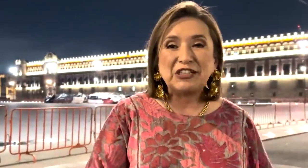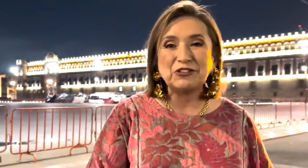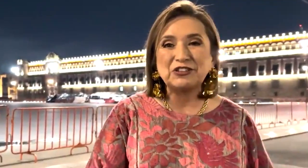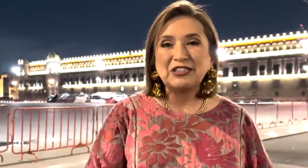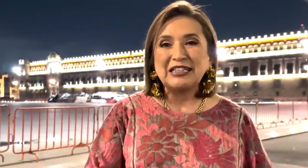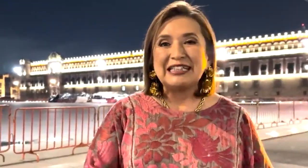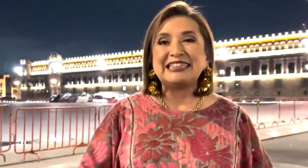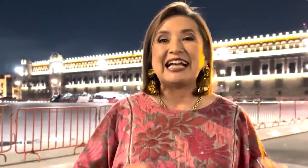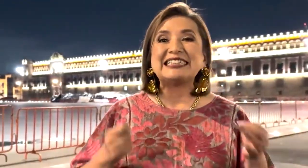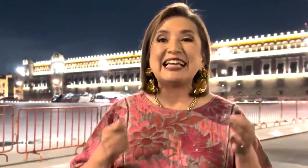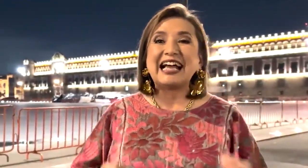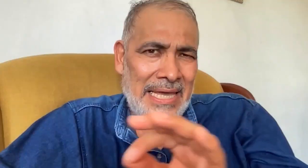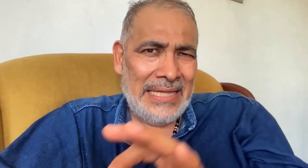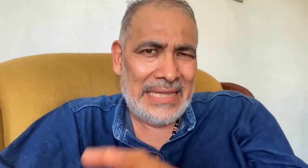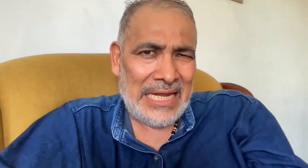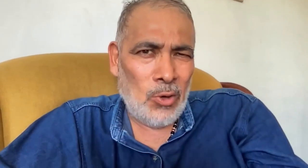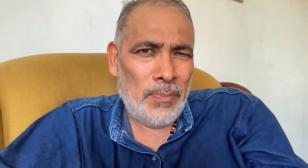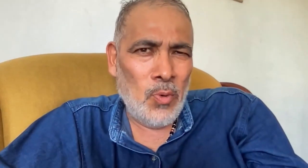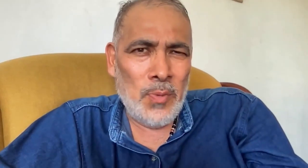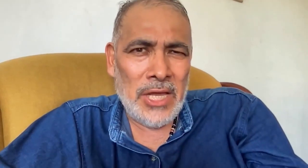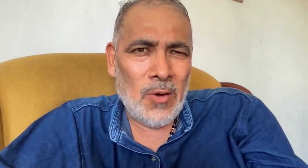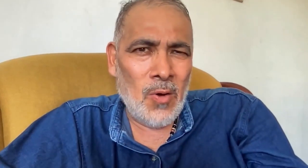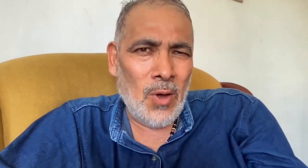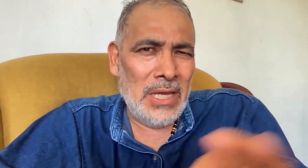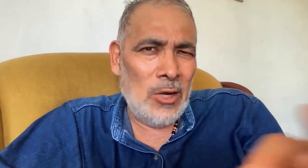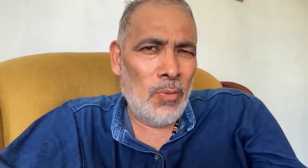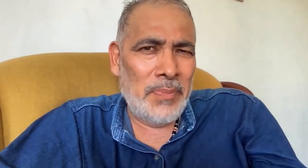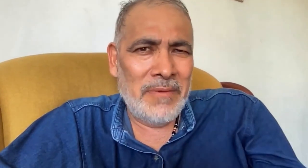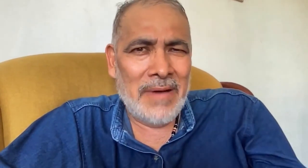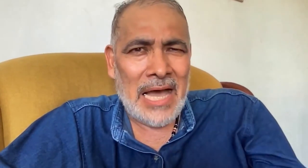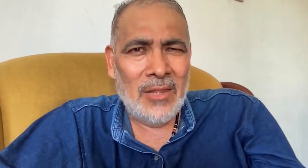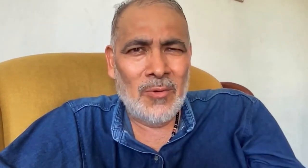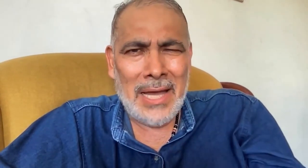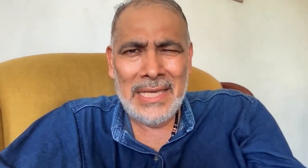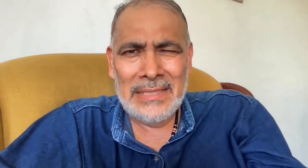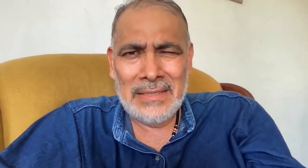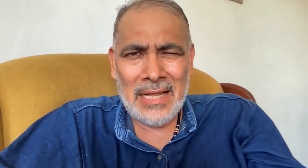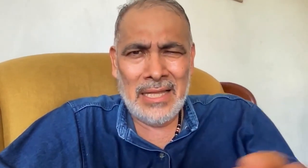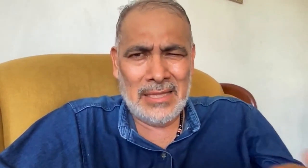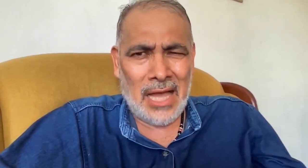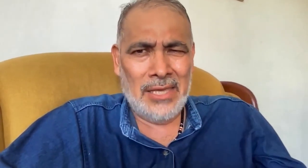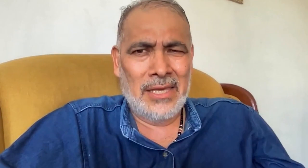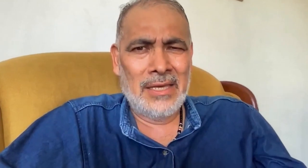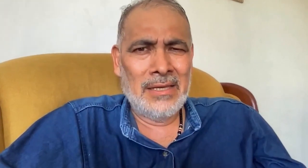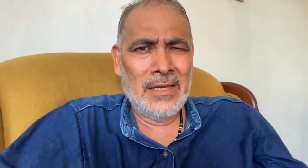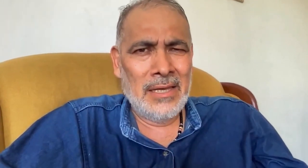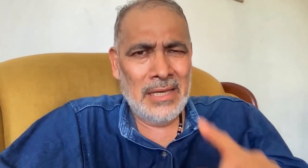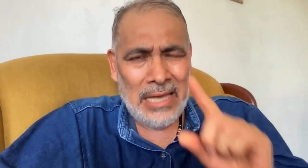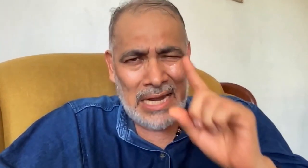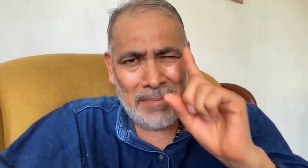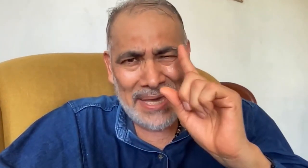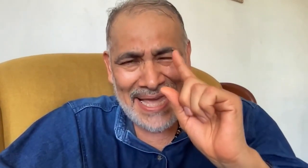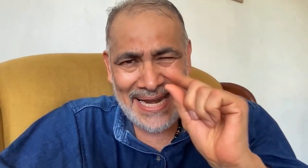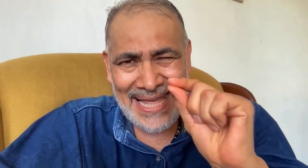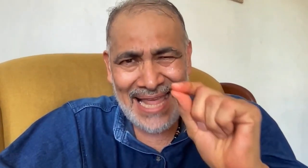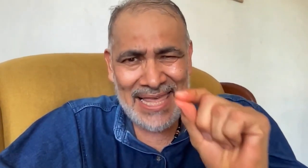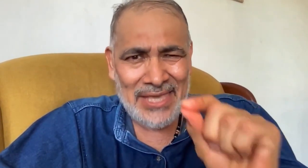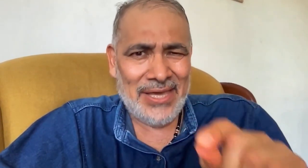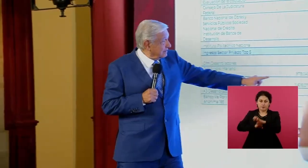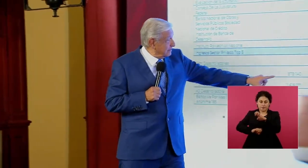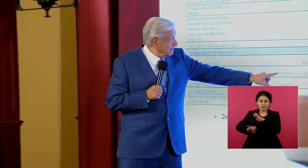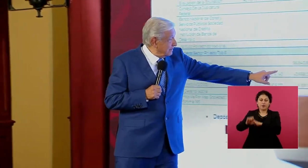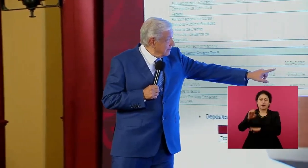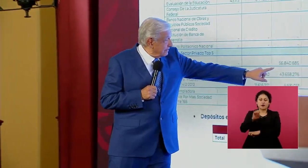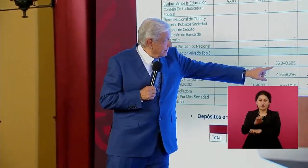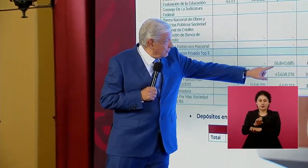la divulgación de esa información. Entre lo público y lo privado, ahí está el detalle. Para este analista en política, el